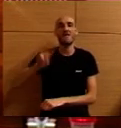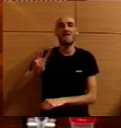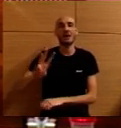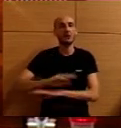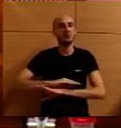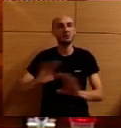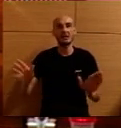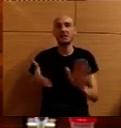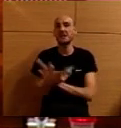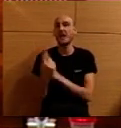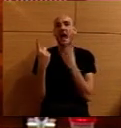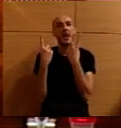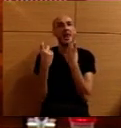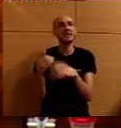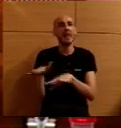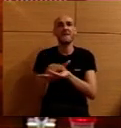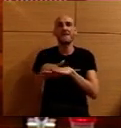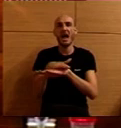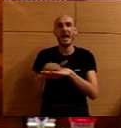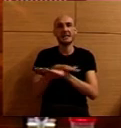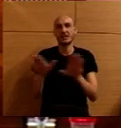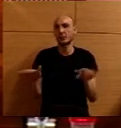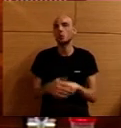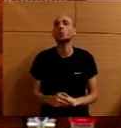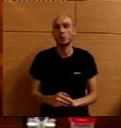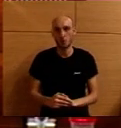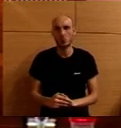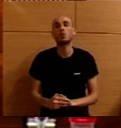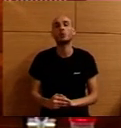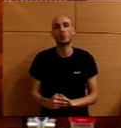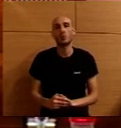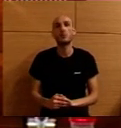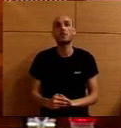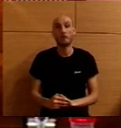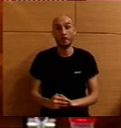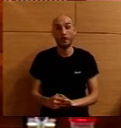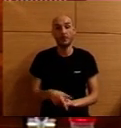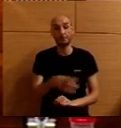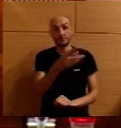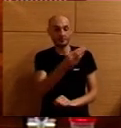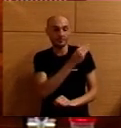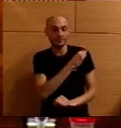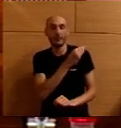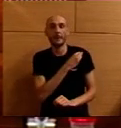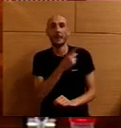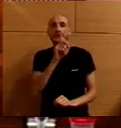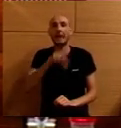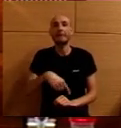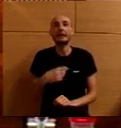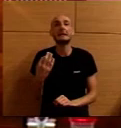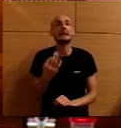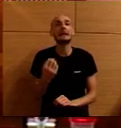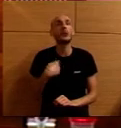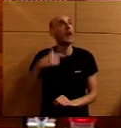es lo necesario para poder mantener una vivienda media familiar. Usted también me ha estado diciendo que a